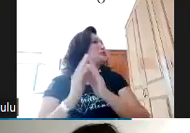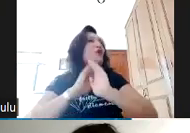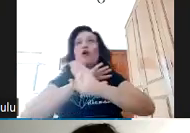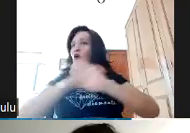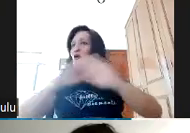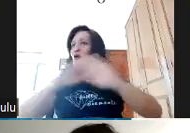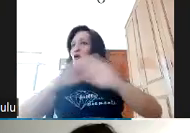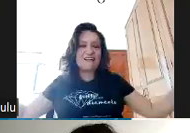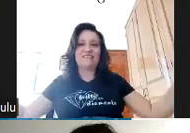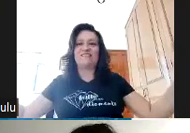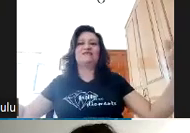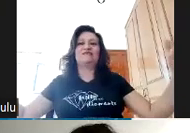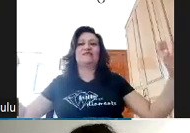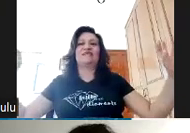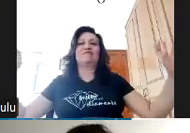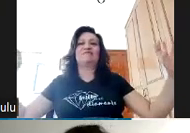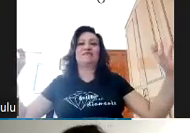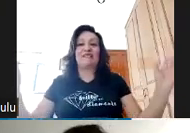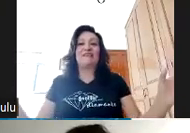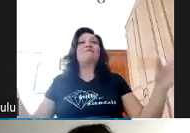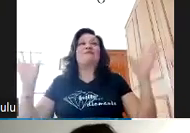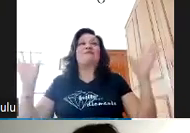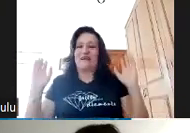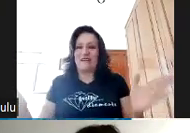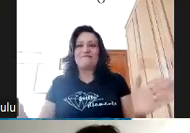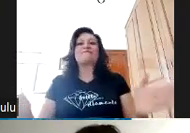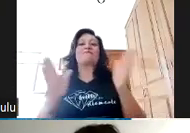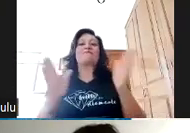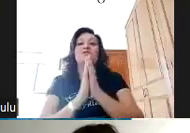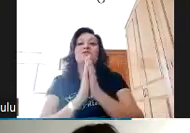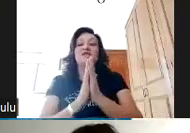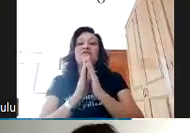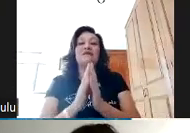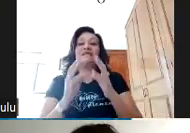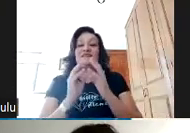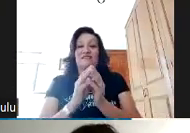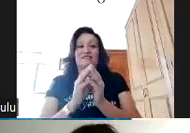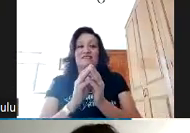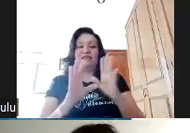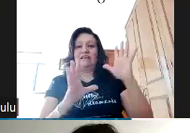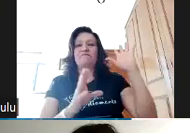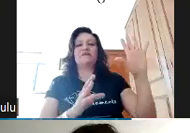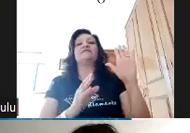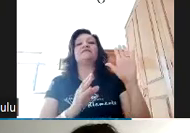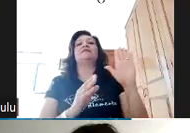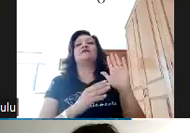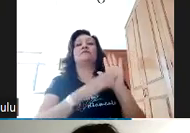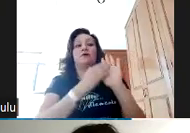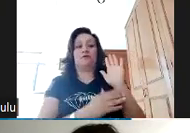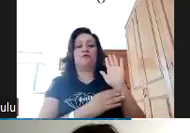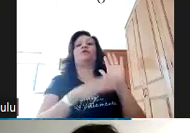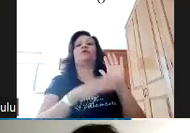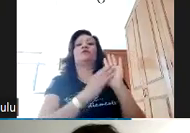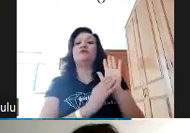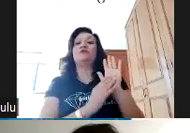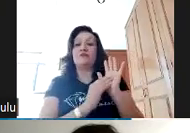prospecto todas las líderes lo quisiéramos tener porque porque tú nada más le dices le empiezas a hablar de tu